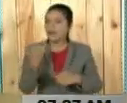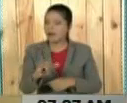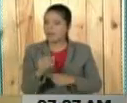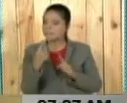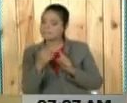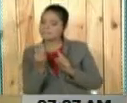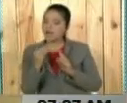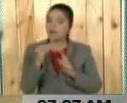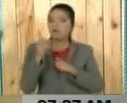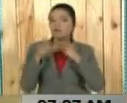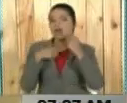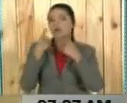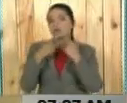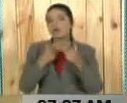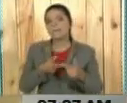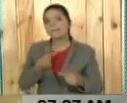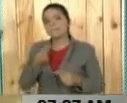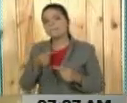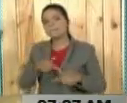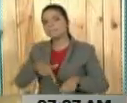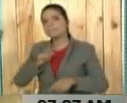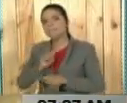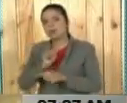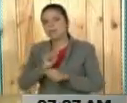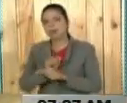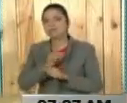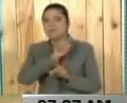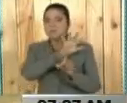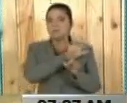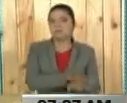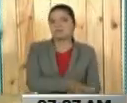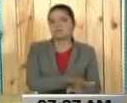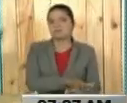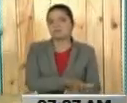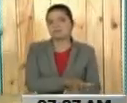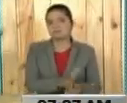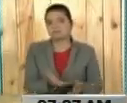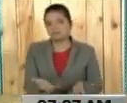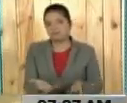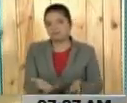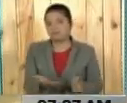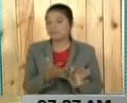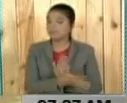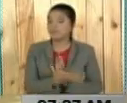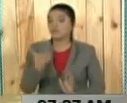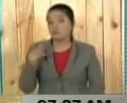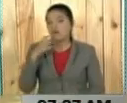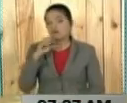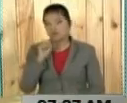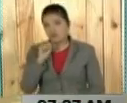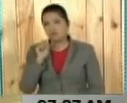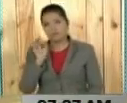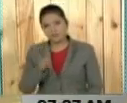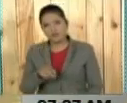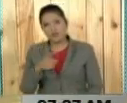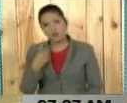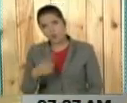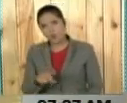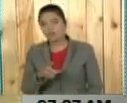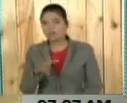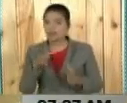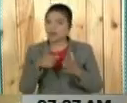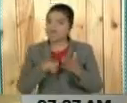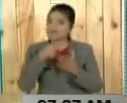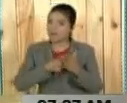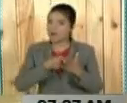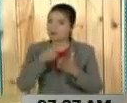con un discurso confrontador y muchas veces descalificador del adversario, que creo, entiendo también que es otro frente de batalla que no